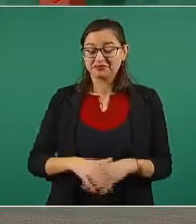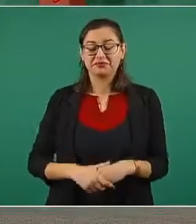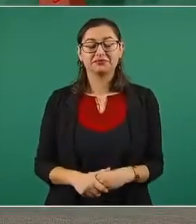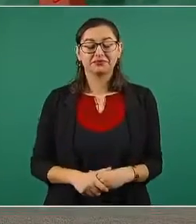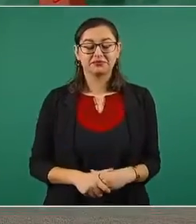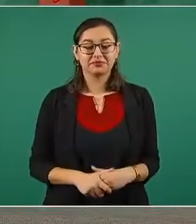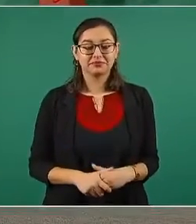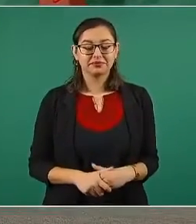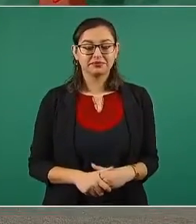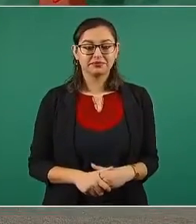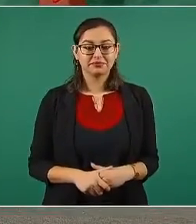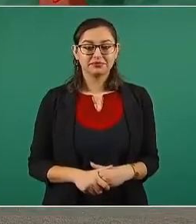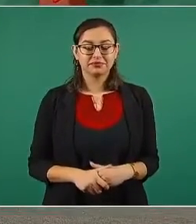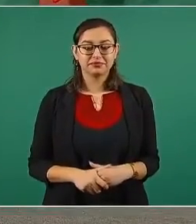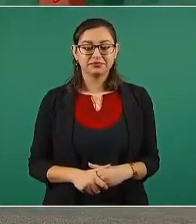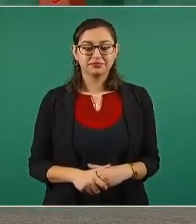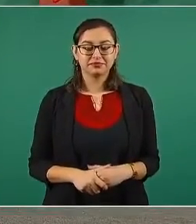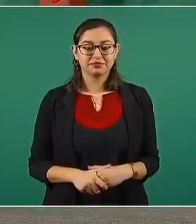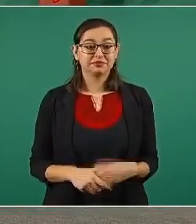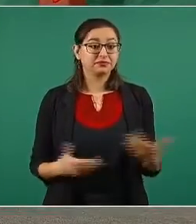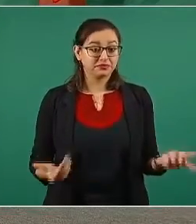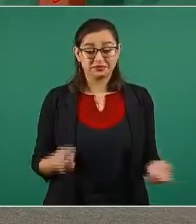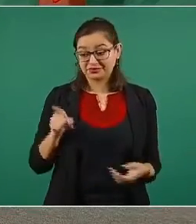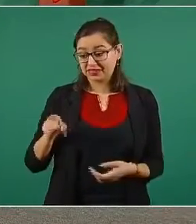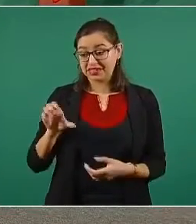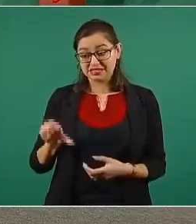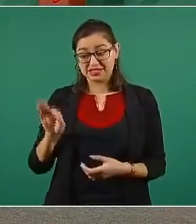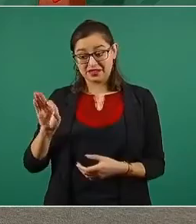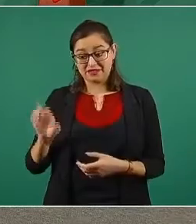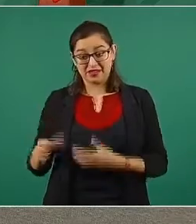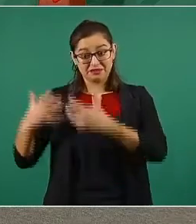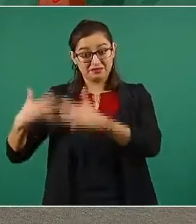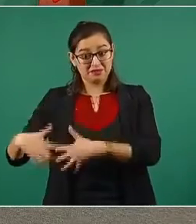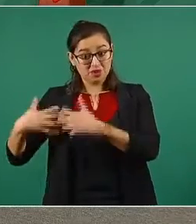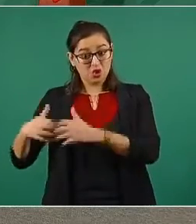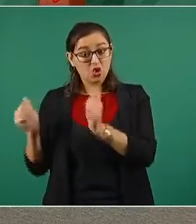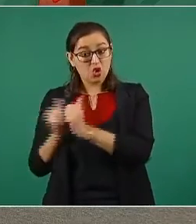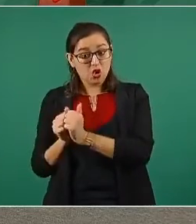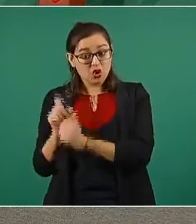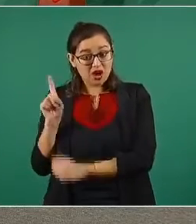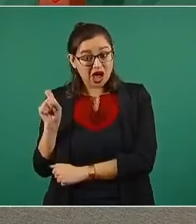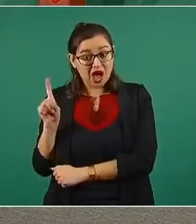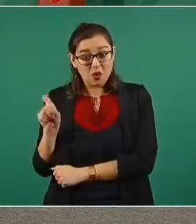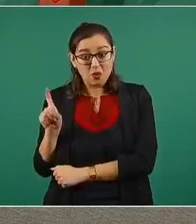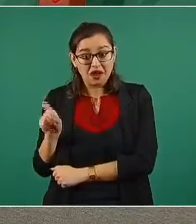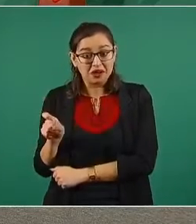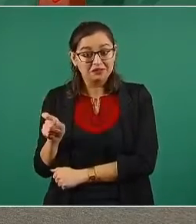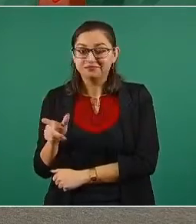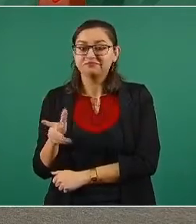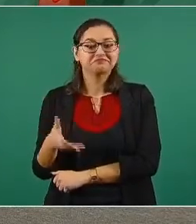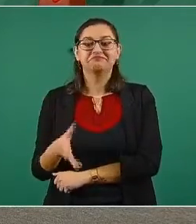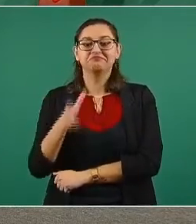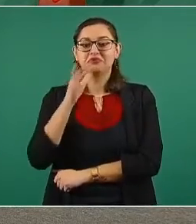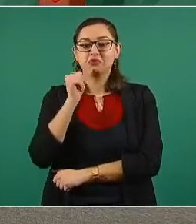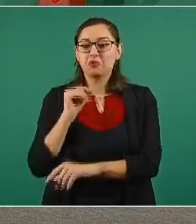Por ejemplo, las hidroeléctricas de la Comisión Federal de Electricidad no podían